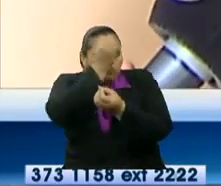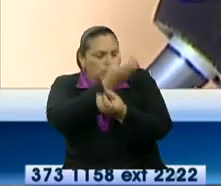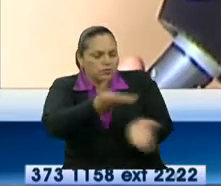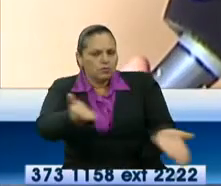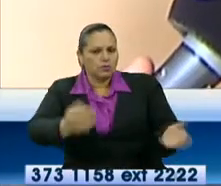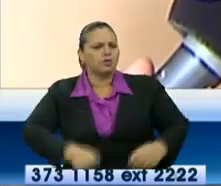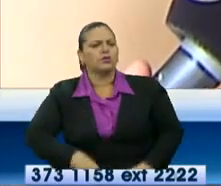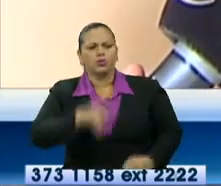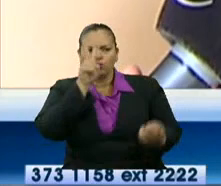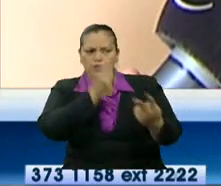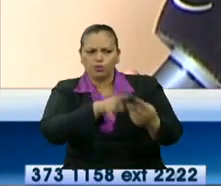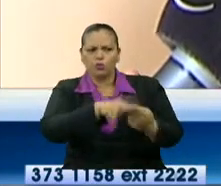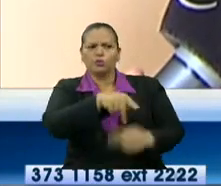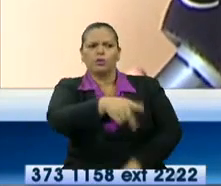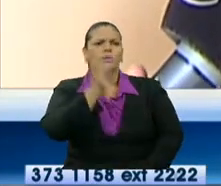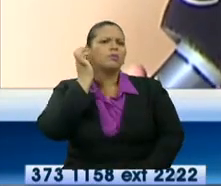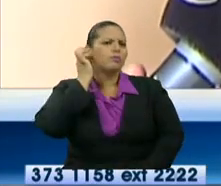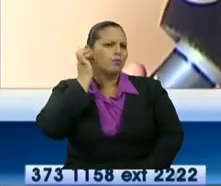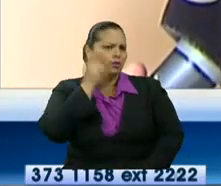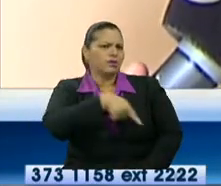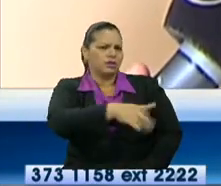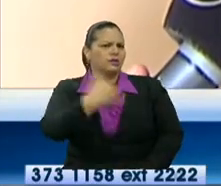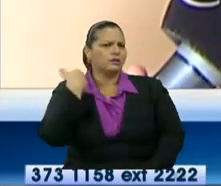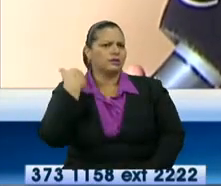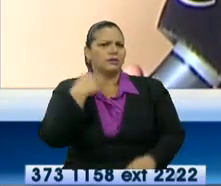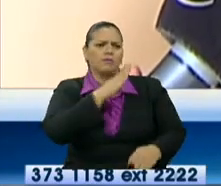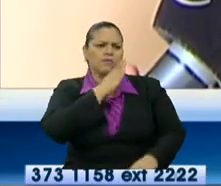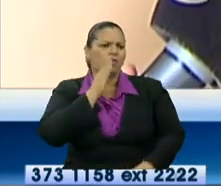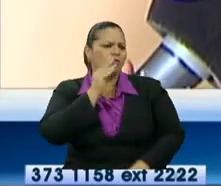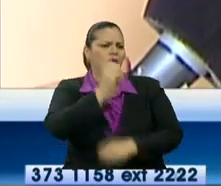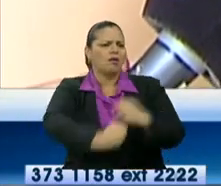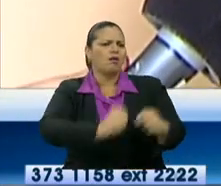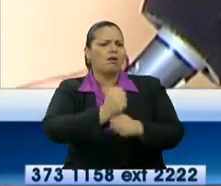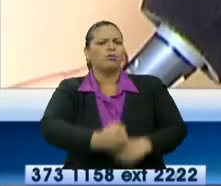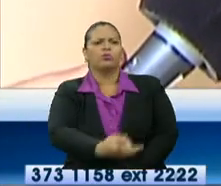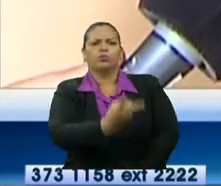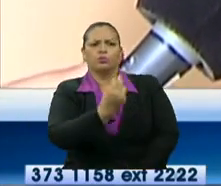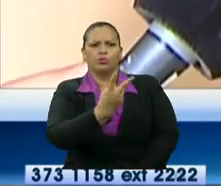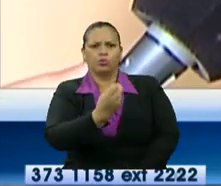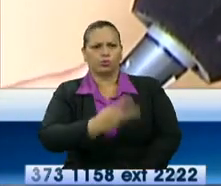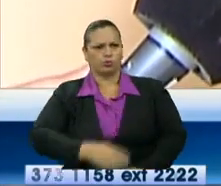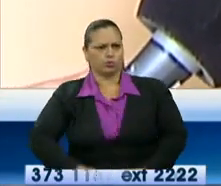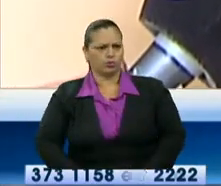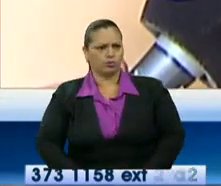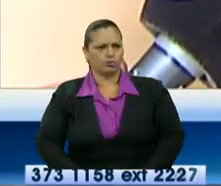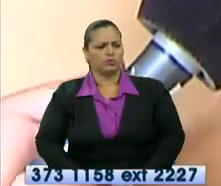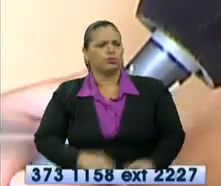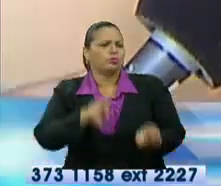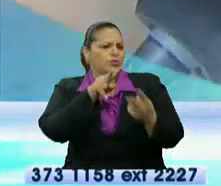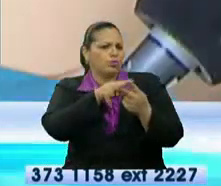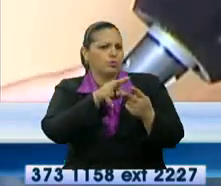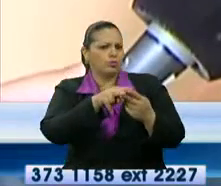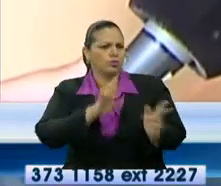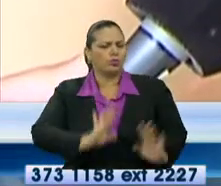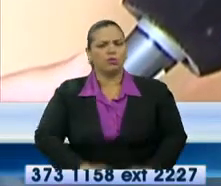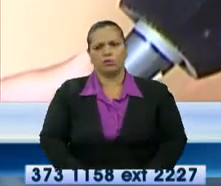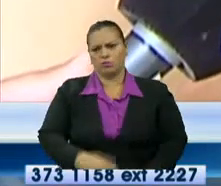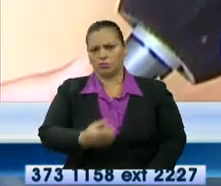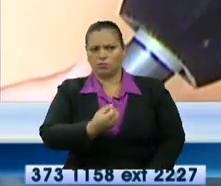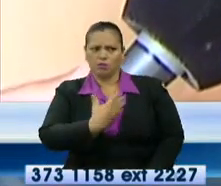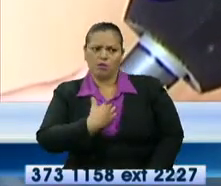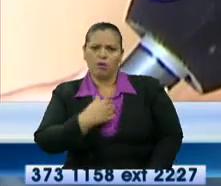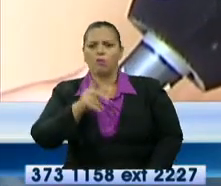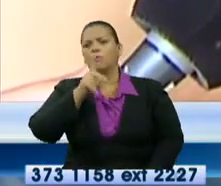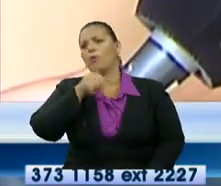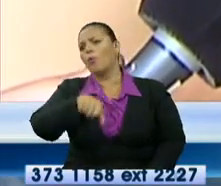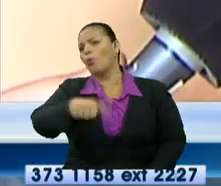tiene 12 años hay unas rosas y jamás hemos visto esta figura que ahora sale a la luz que supuestamente una persona va a recoger este